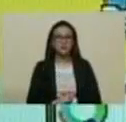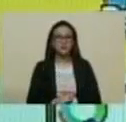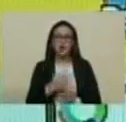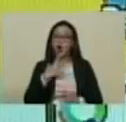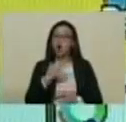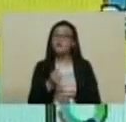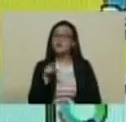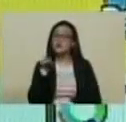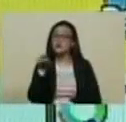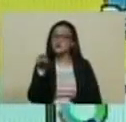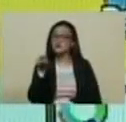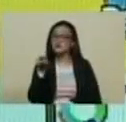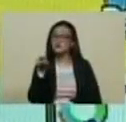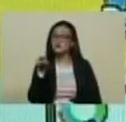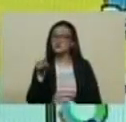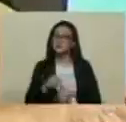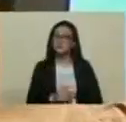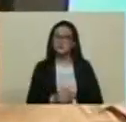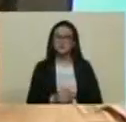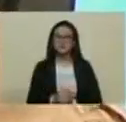Confío en usted, mayor general de la patria.